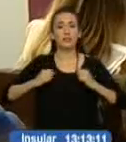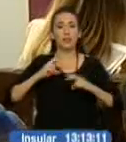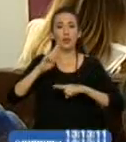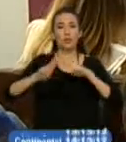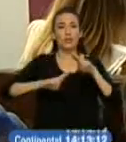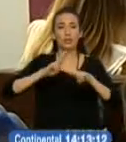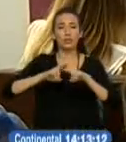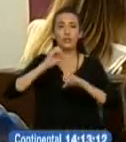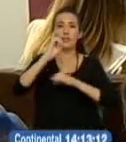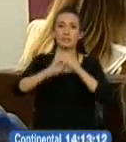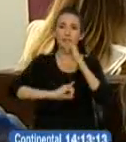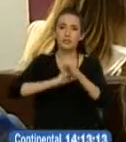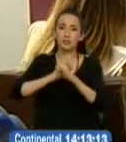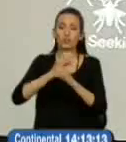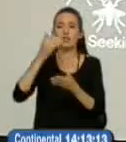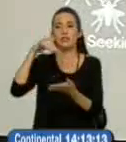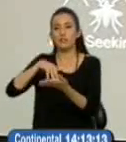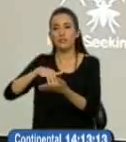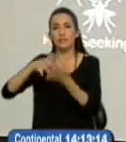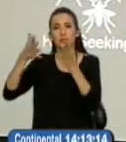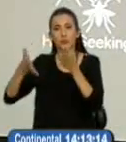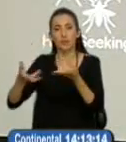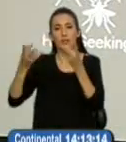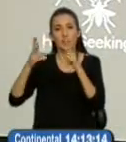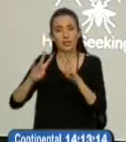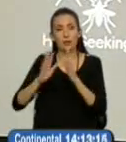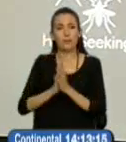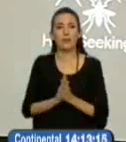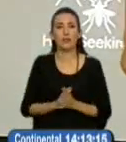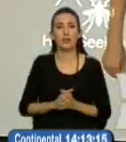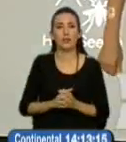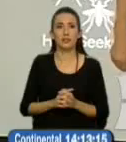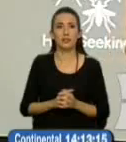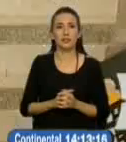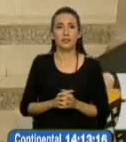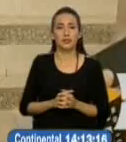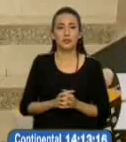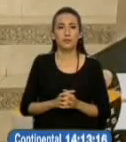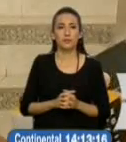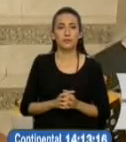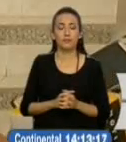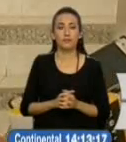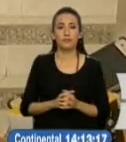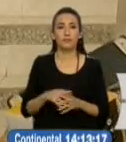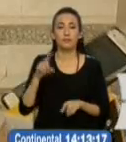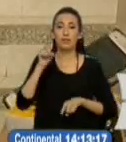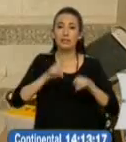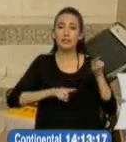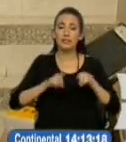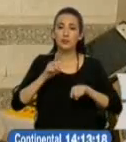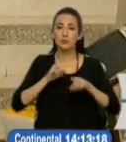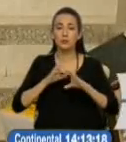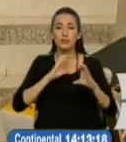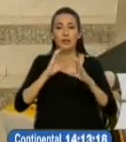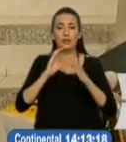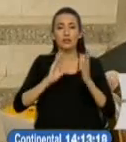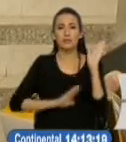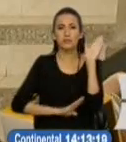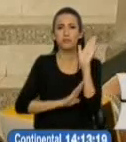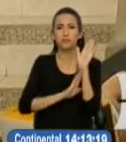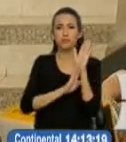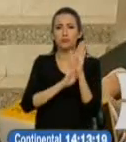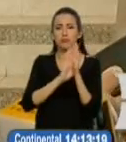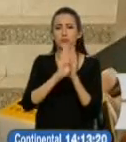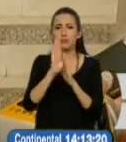extranjeras, estudiantes y docentes de la Escuela Superior Politécnica del Litoral. Hay una relación entre el incremento de